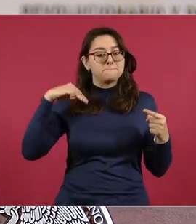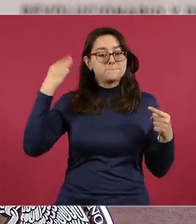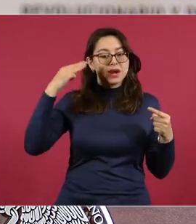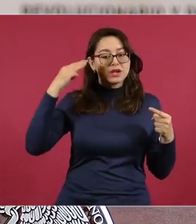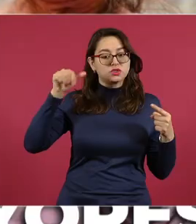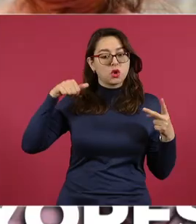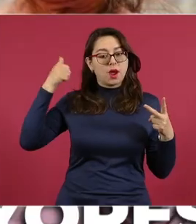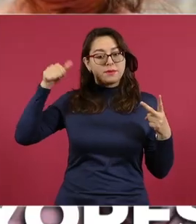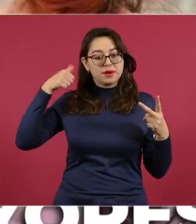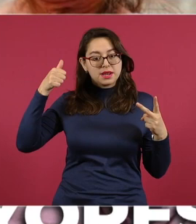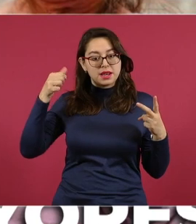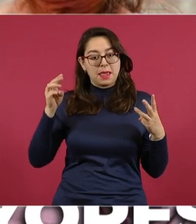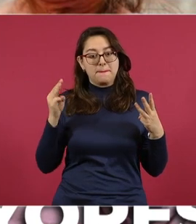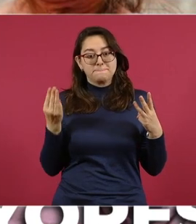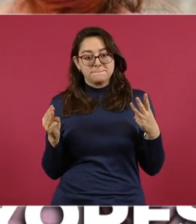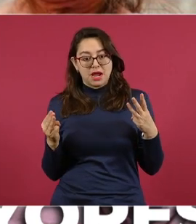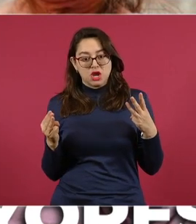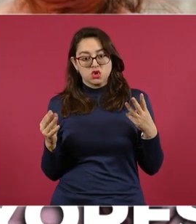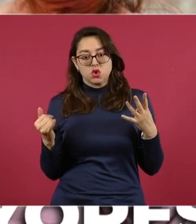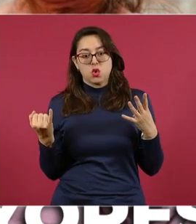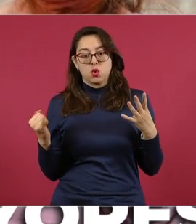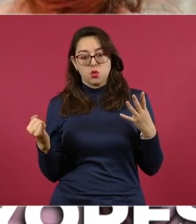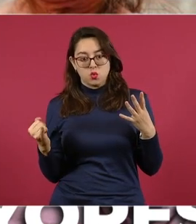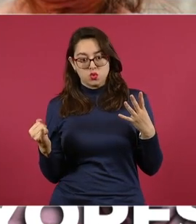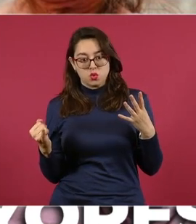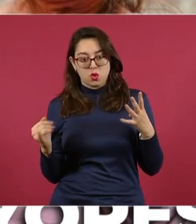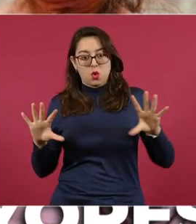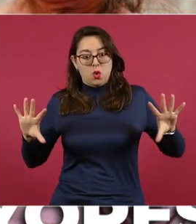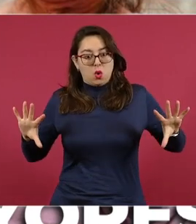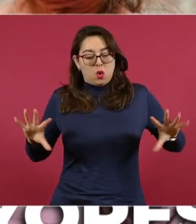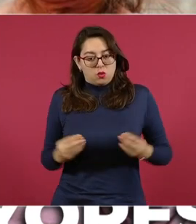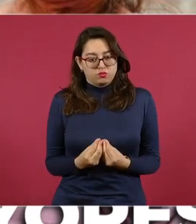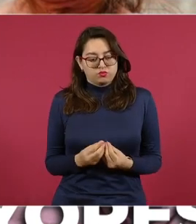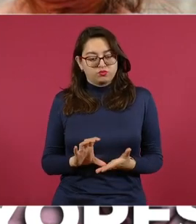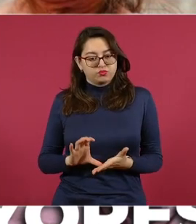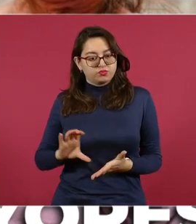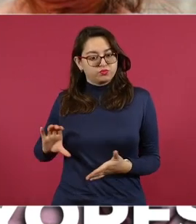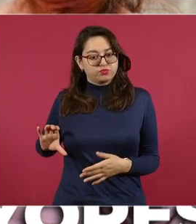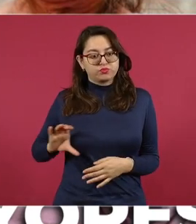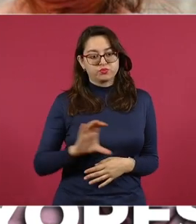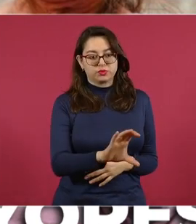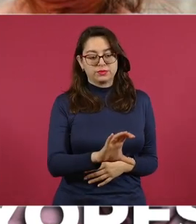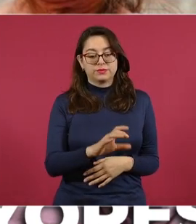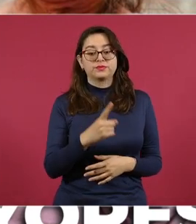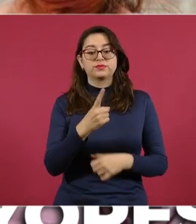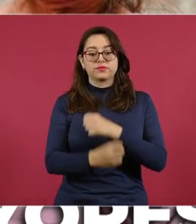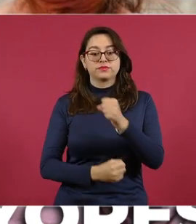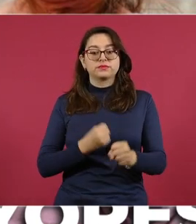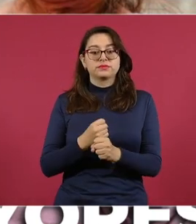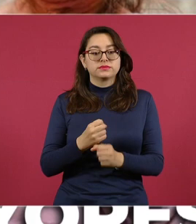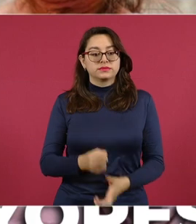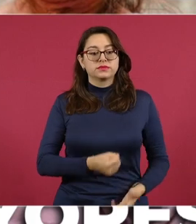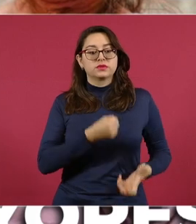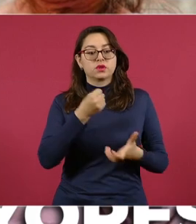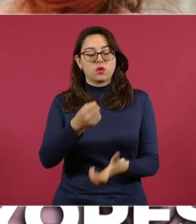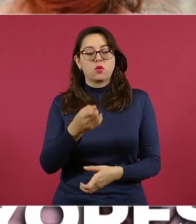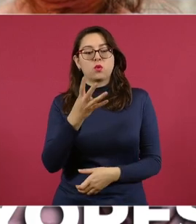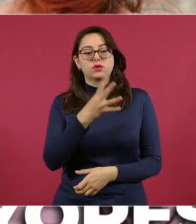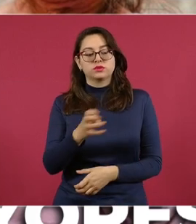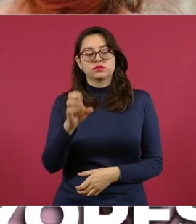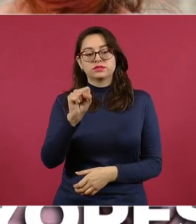inversión social anual de este programa de manera anual son 465 mil millones de pesos.